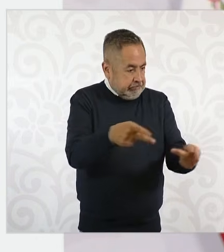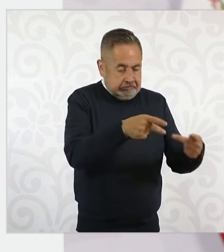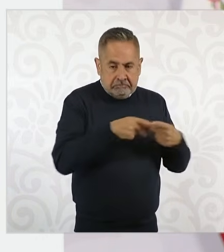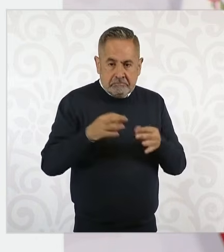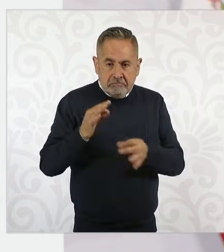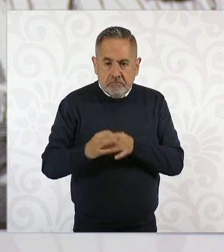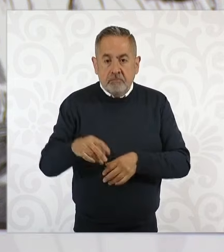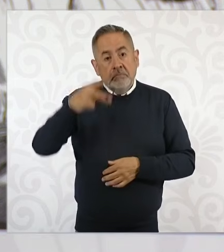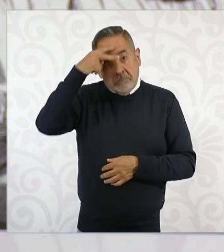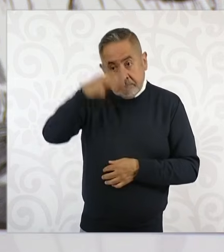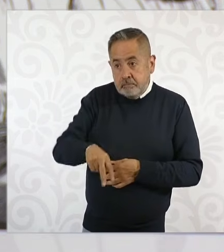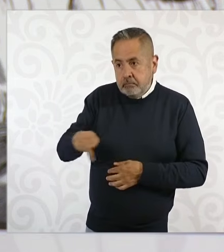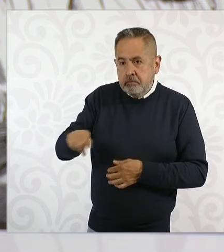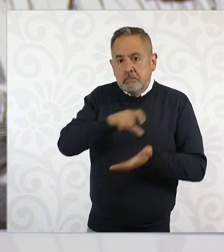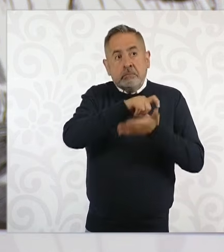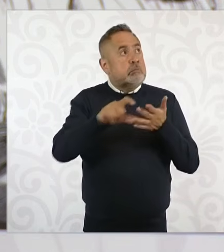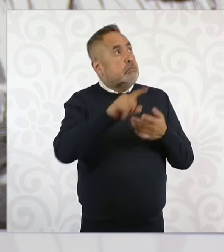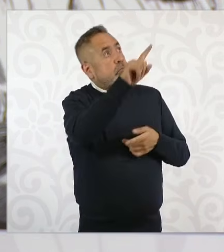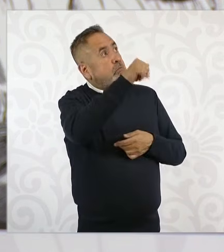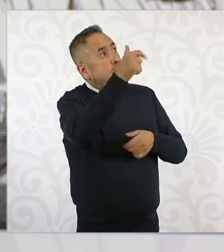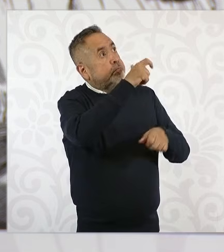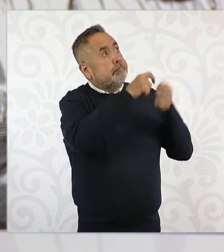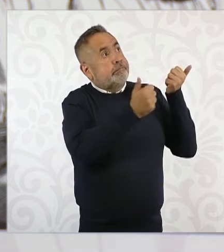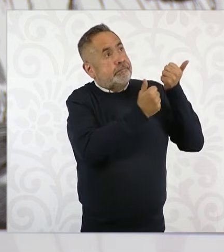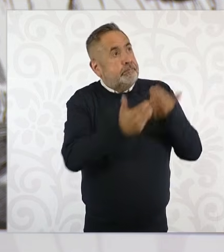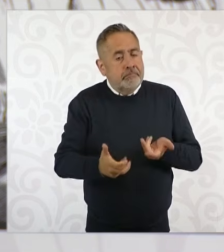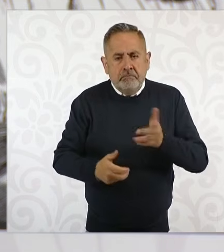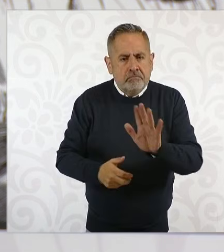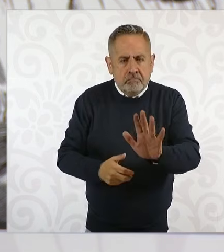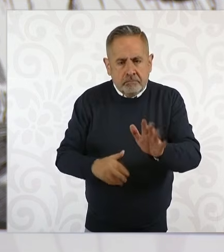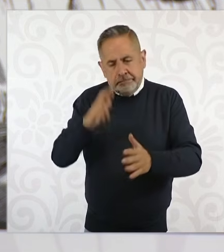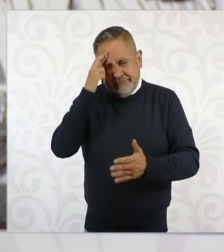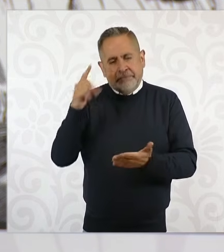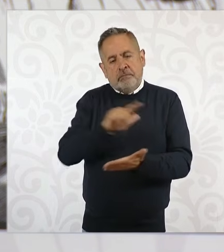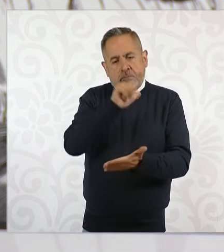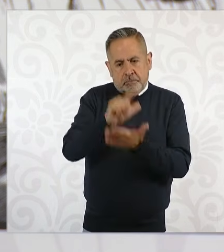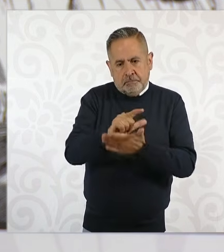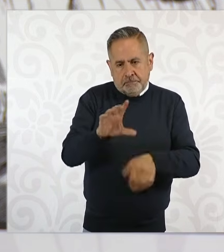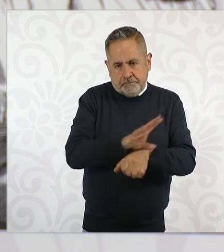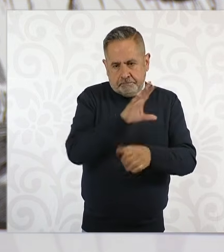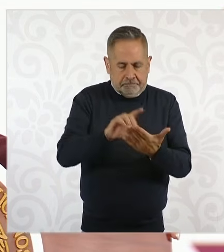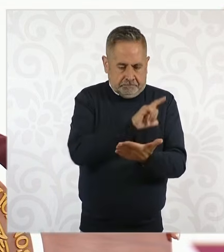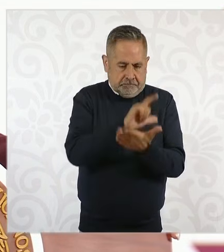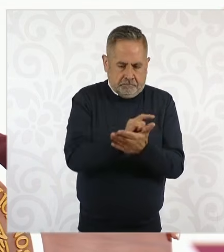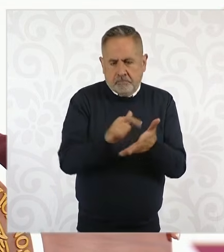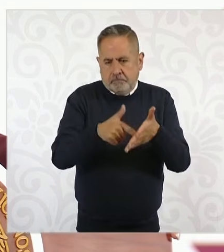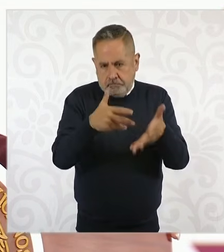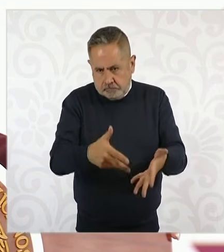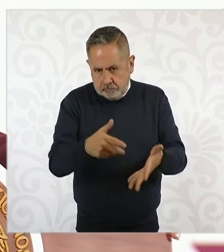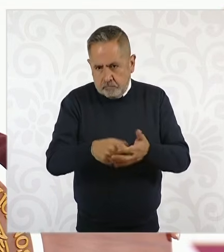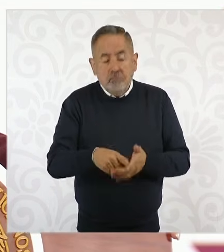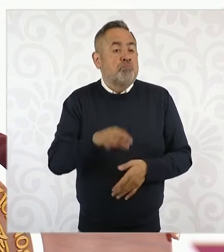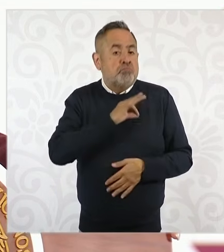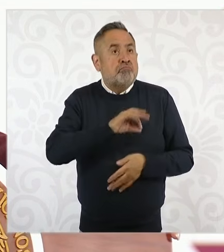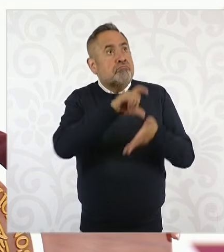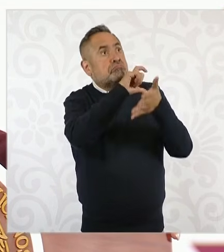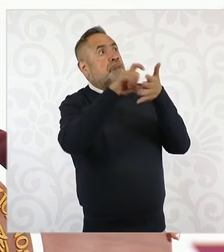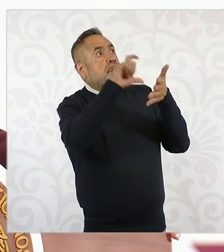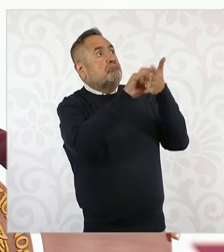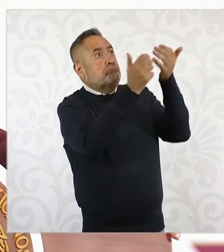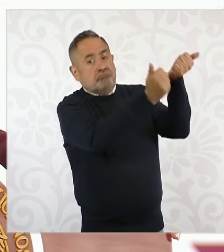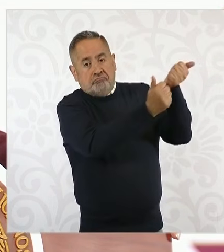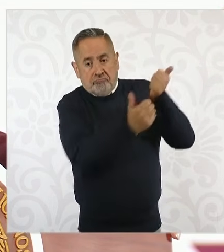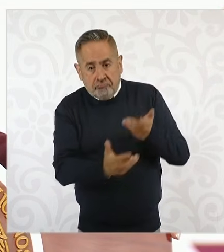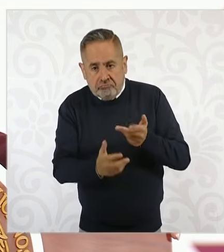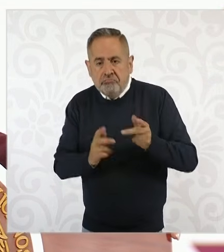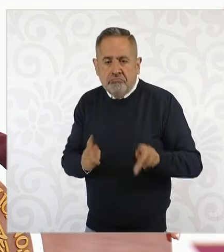de petróleos mexicanos, porque recuerden que con la reforma energética, y eso permaneció, se puede importar gasolina